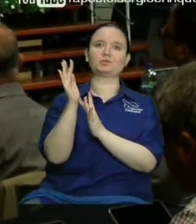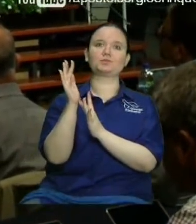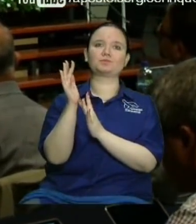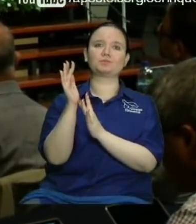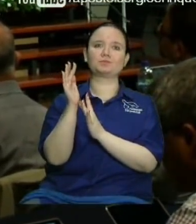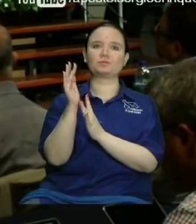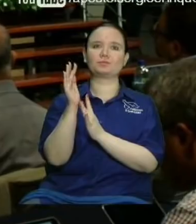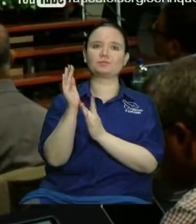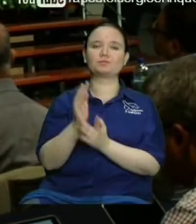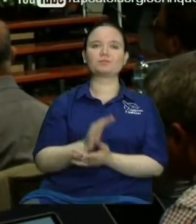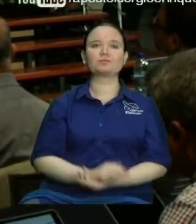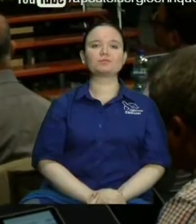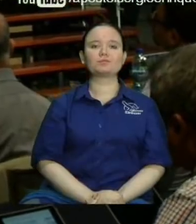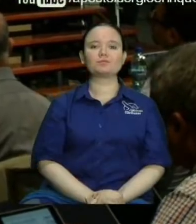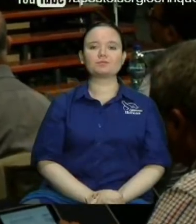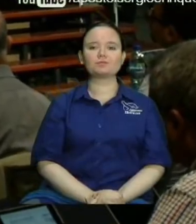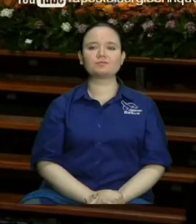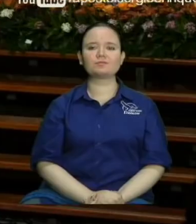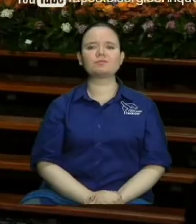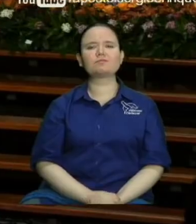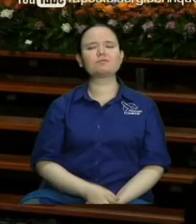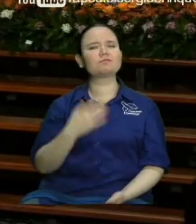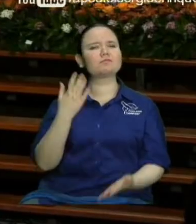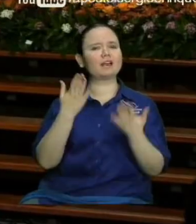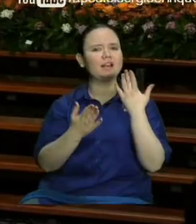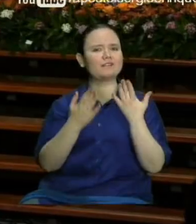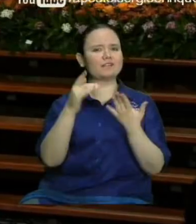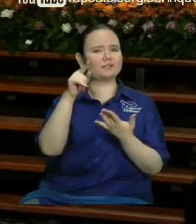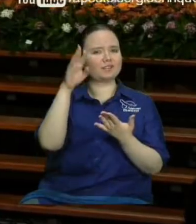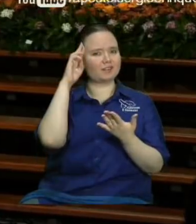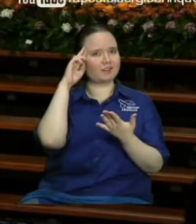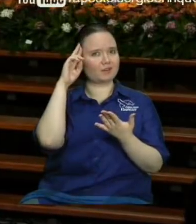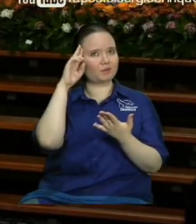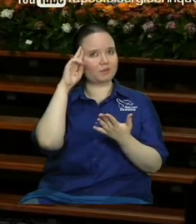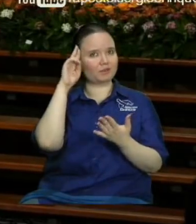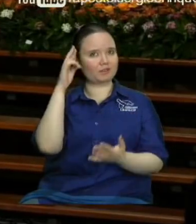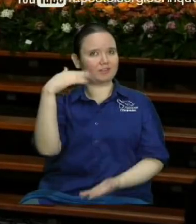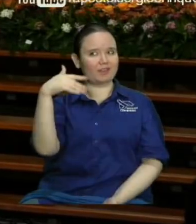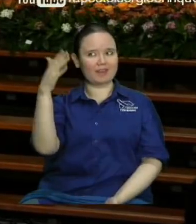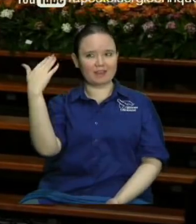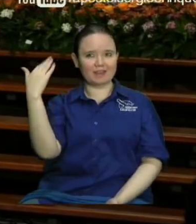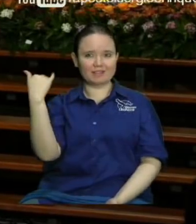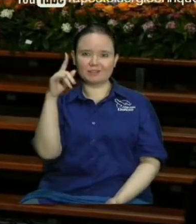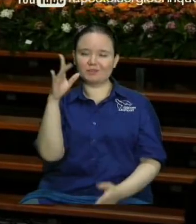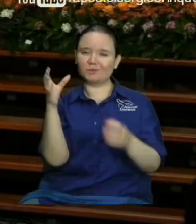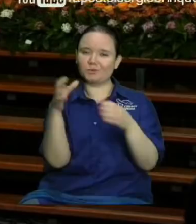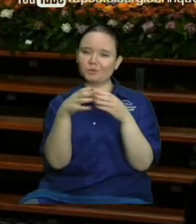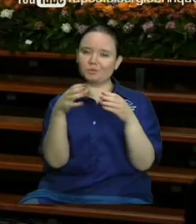Tal vez alguien recuerde que había un grupo musical que se llamaba La Generación de Jesús.